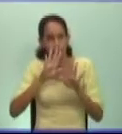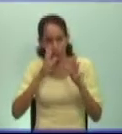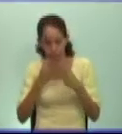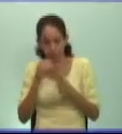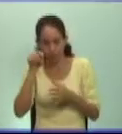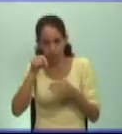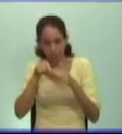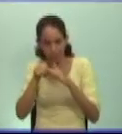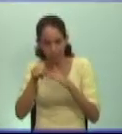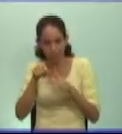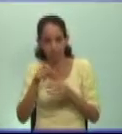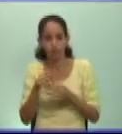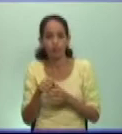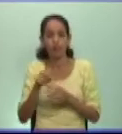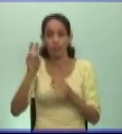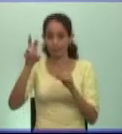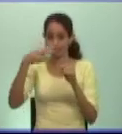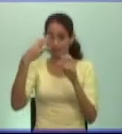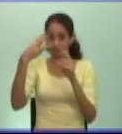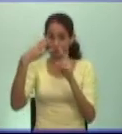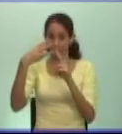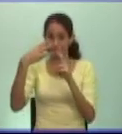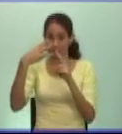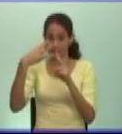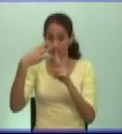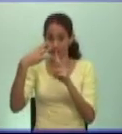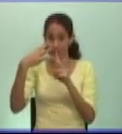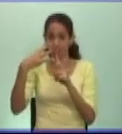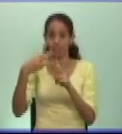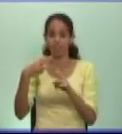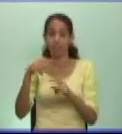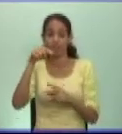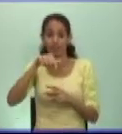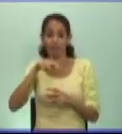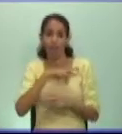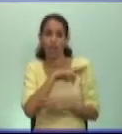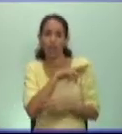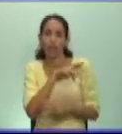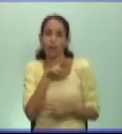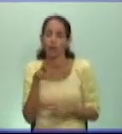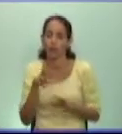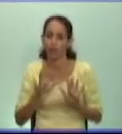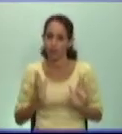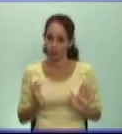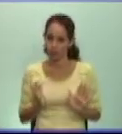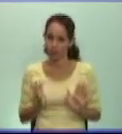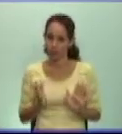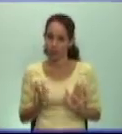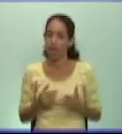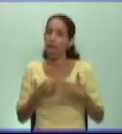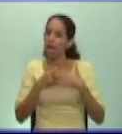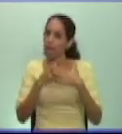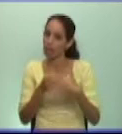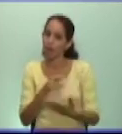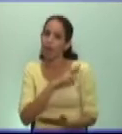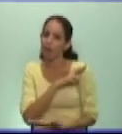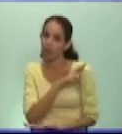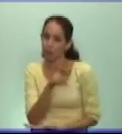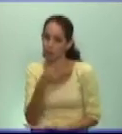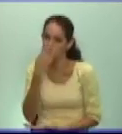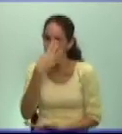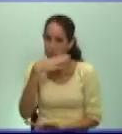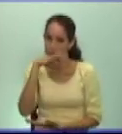tendencias reformistas. Y una tendencia revolucionaria. Es una etapa influenciada por la Revolución Cubana de una